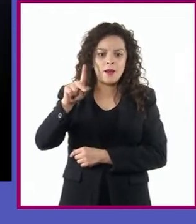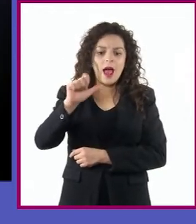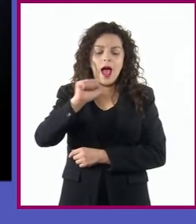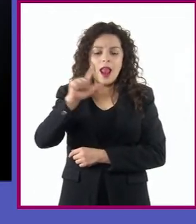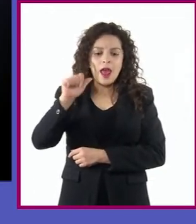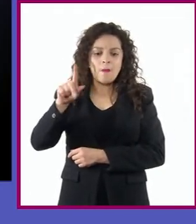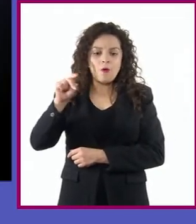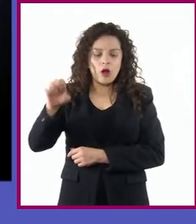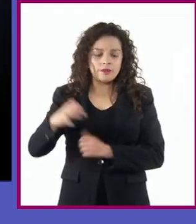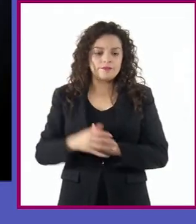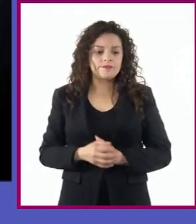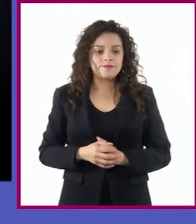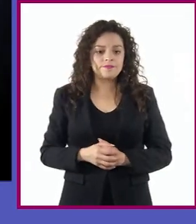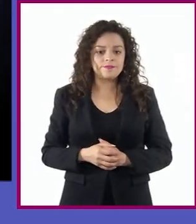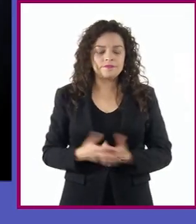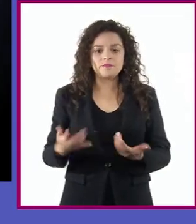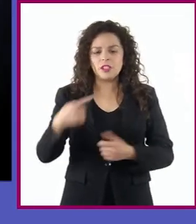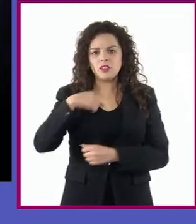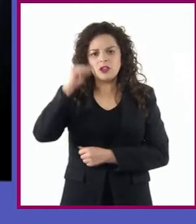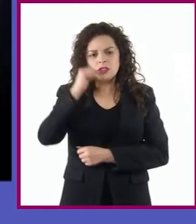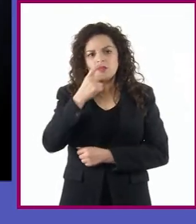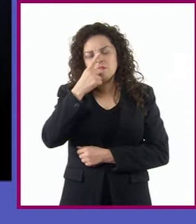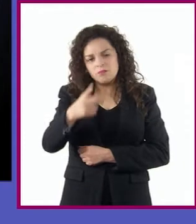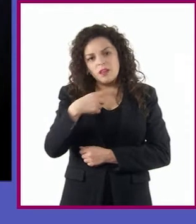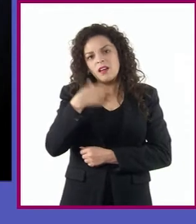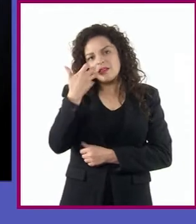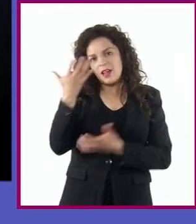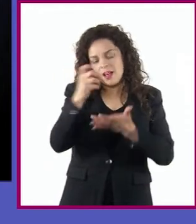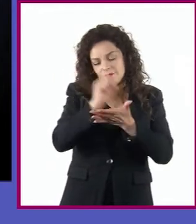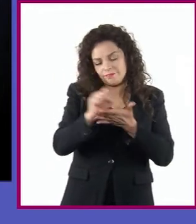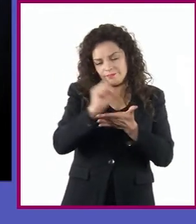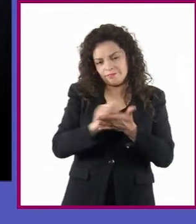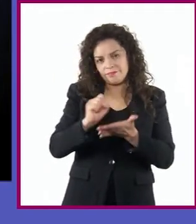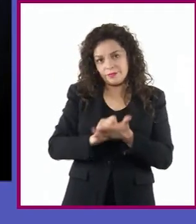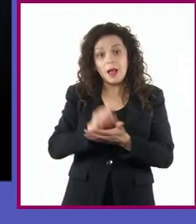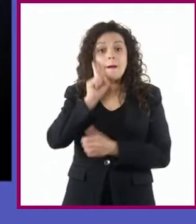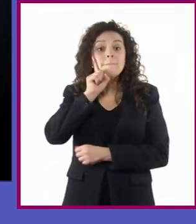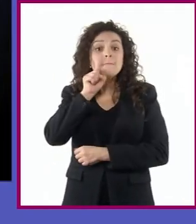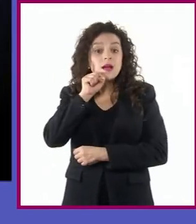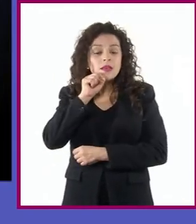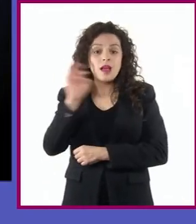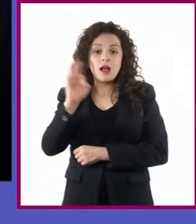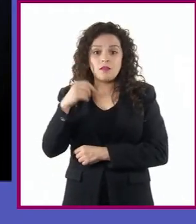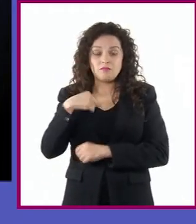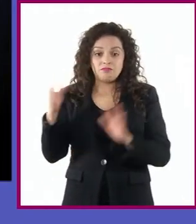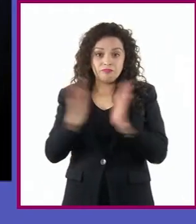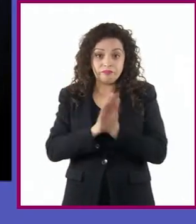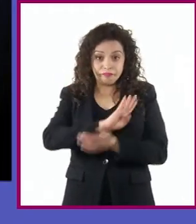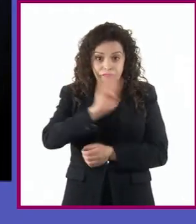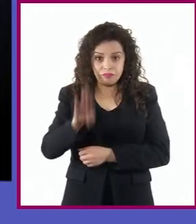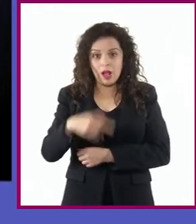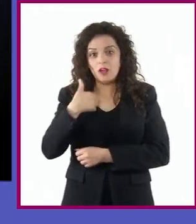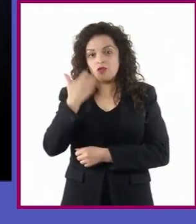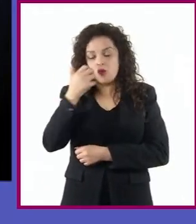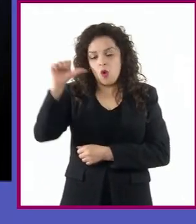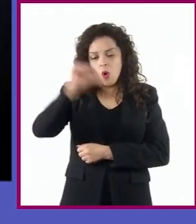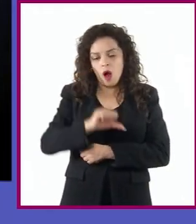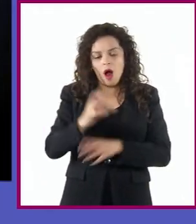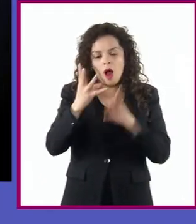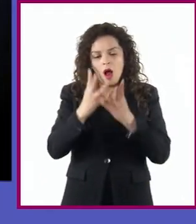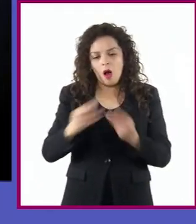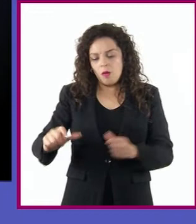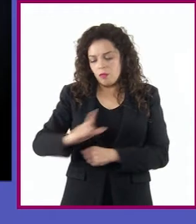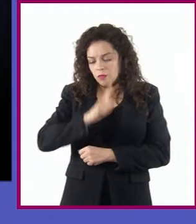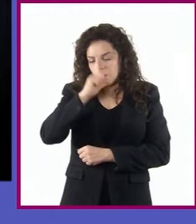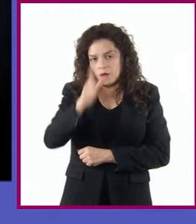extraño, aunque simple relato que me dispongo a escribir. Mañana voy a morir y quisiera aliviar hoy mi alma.